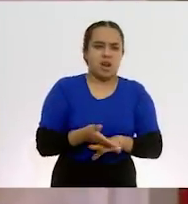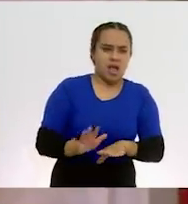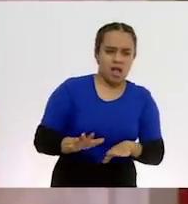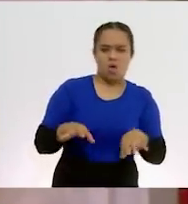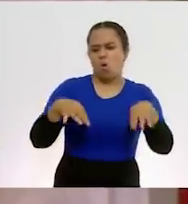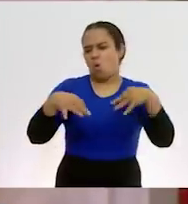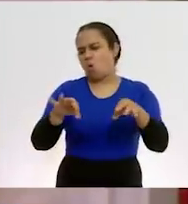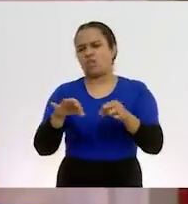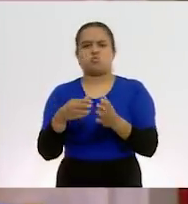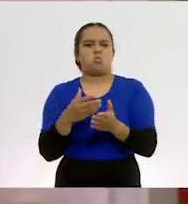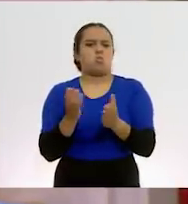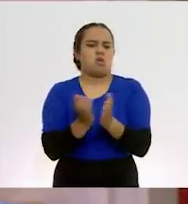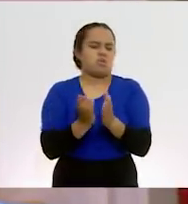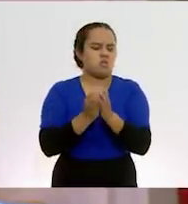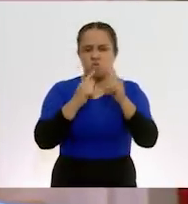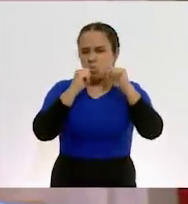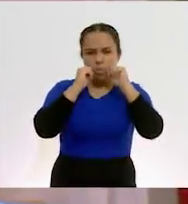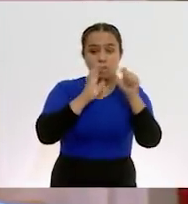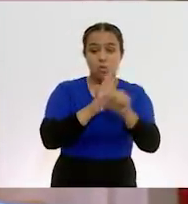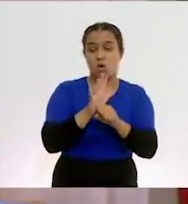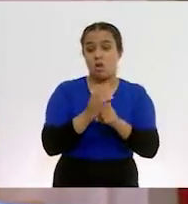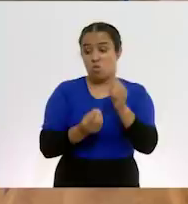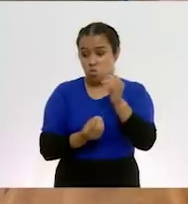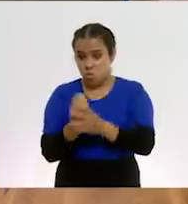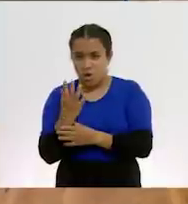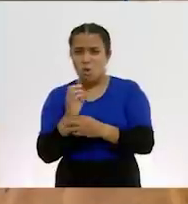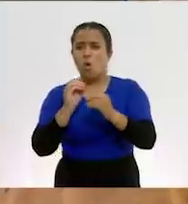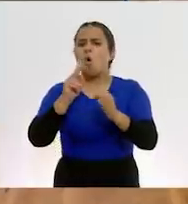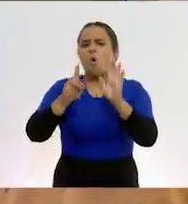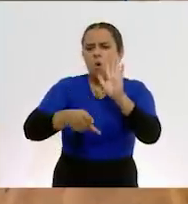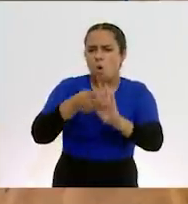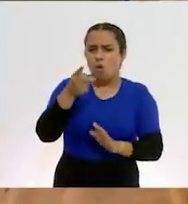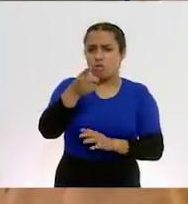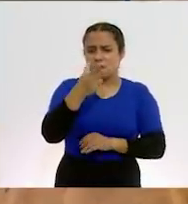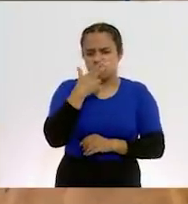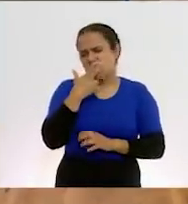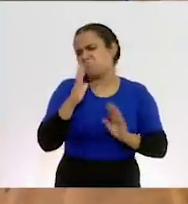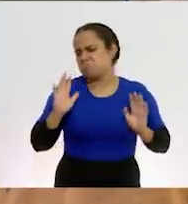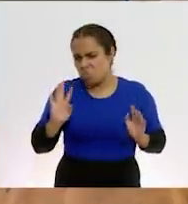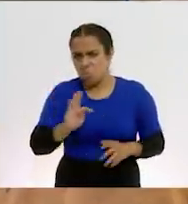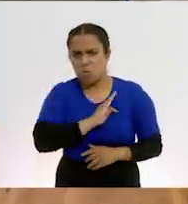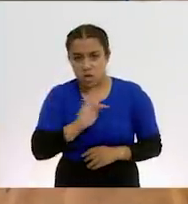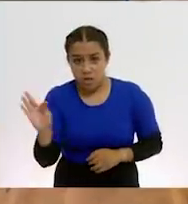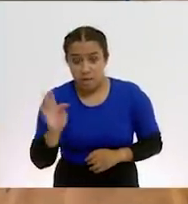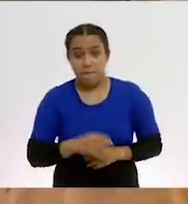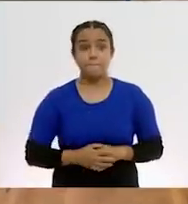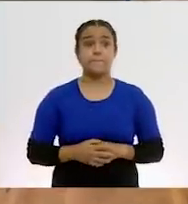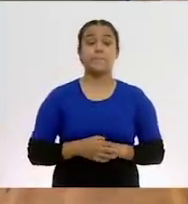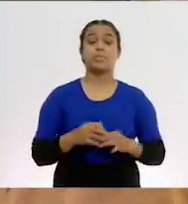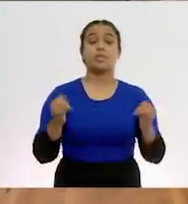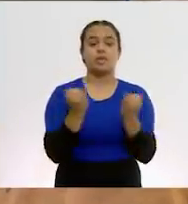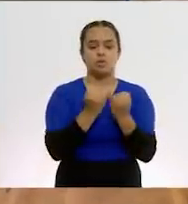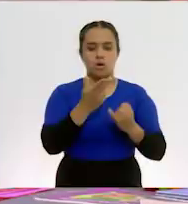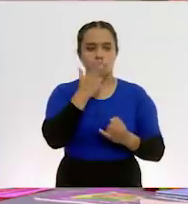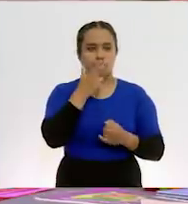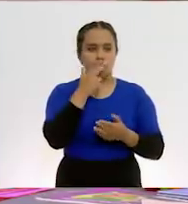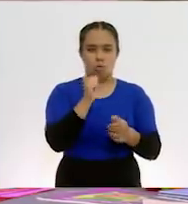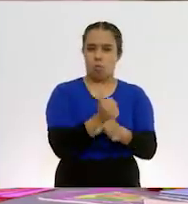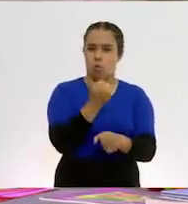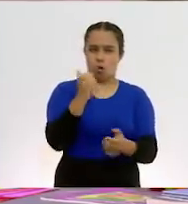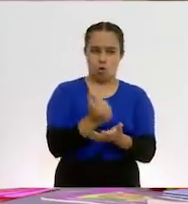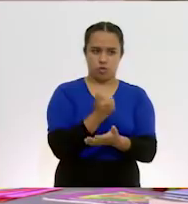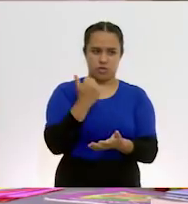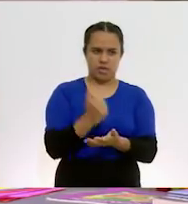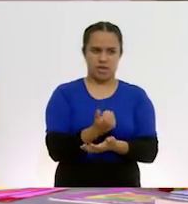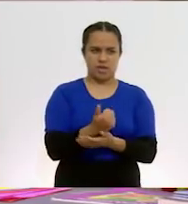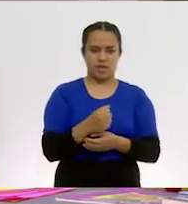hojas de cuaderno. No importa que no sean nuevas, pueden ser reutilizables. Uh-huh. Y necesitamos, pues, una botella de